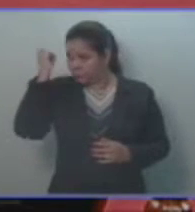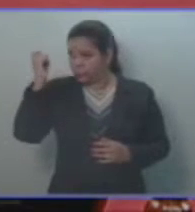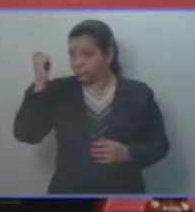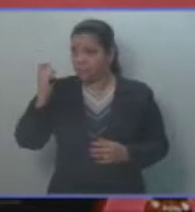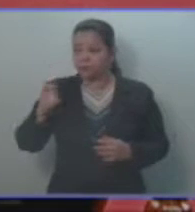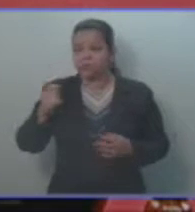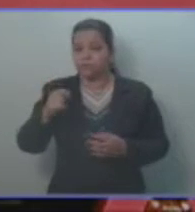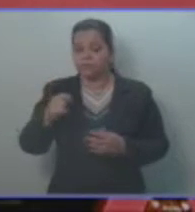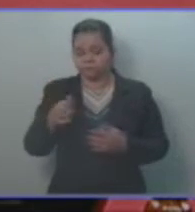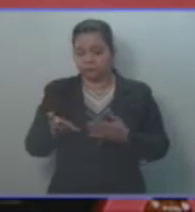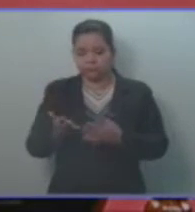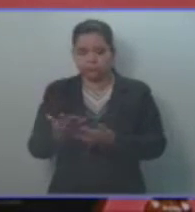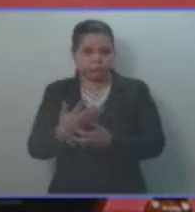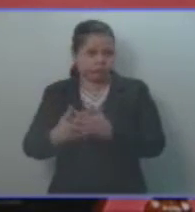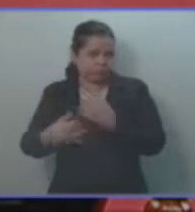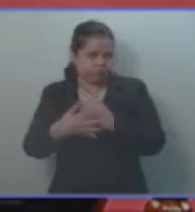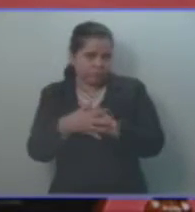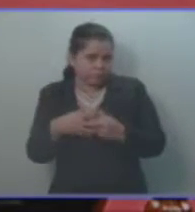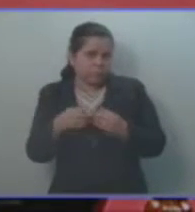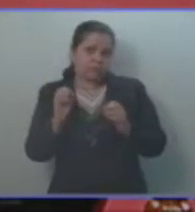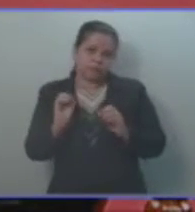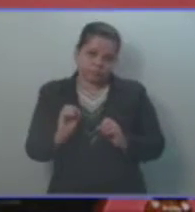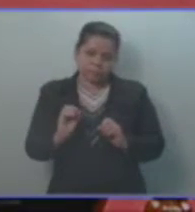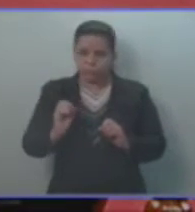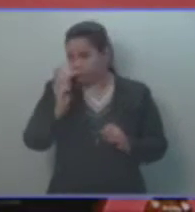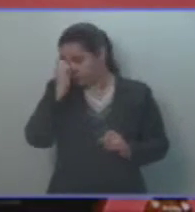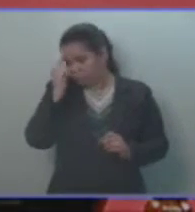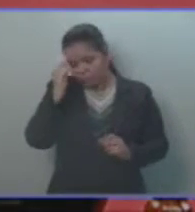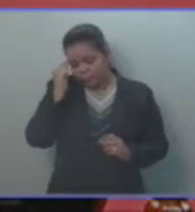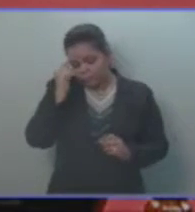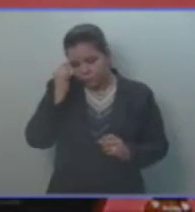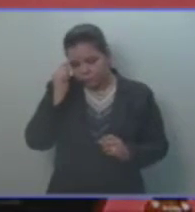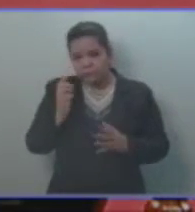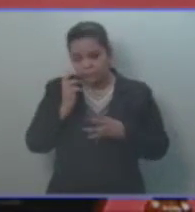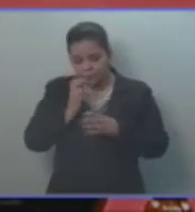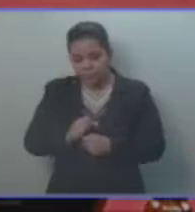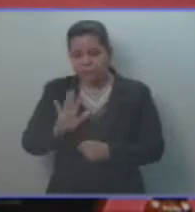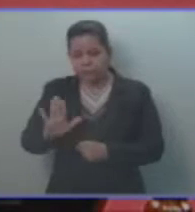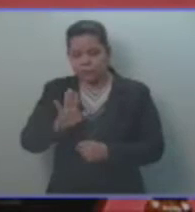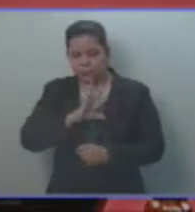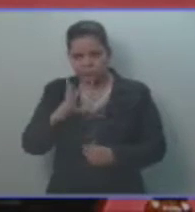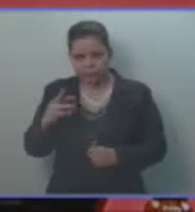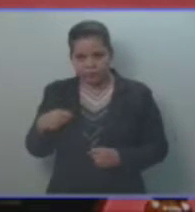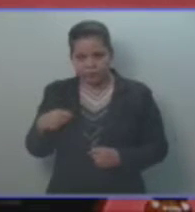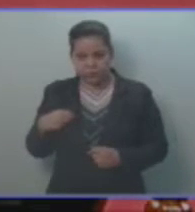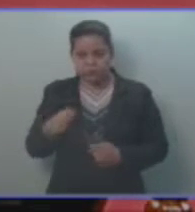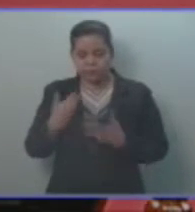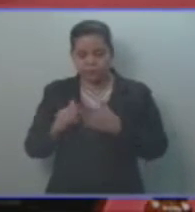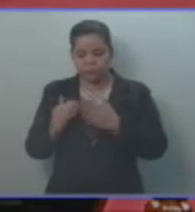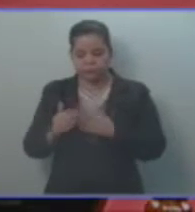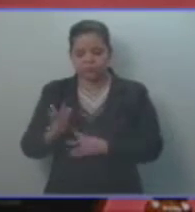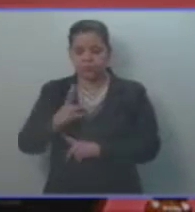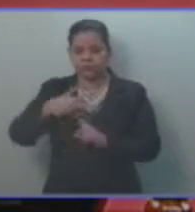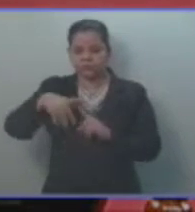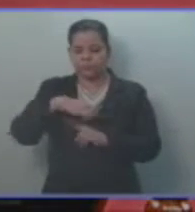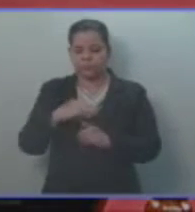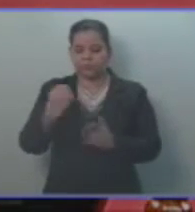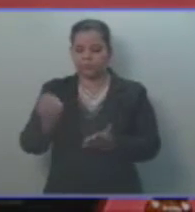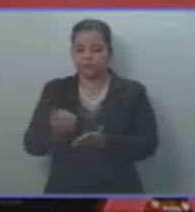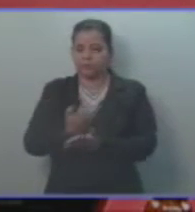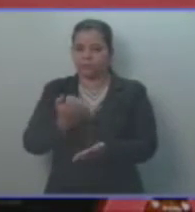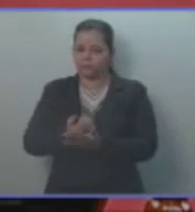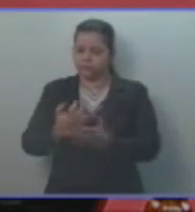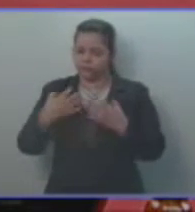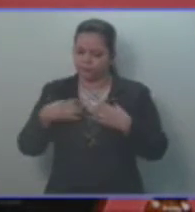o intelectual, y para asegurar a él y a su familia las condiciones económicas de una